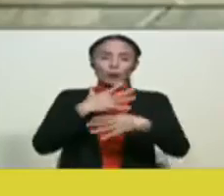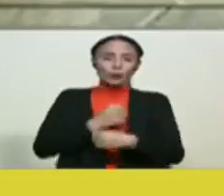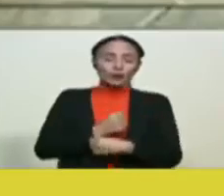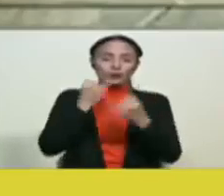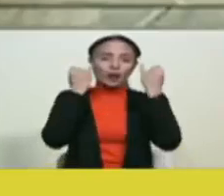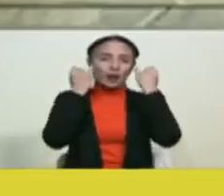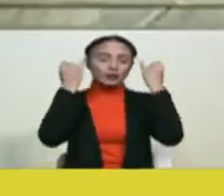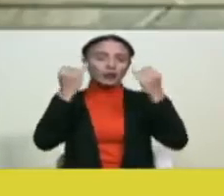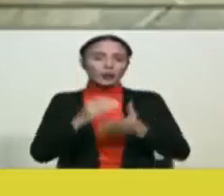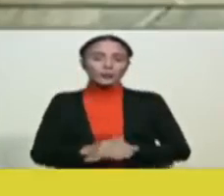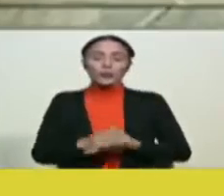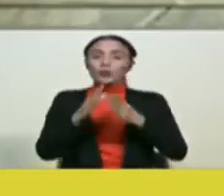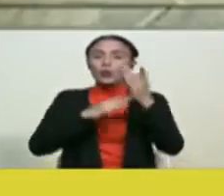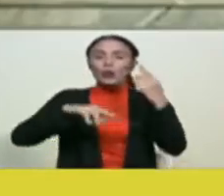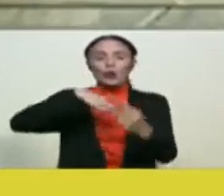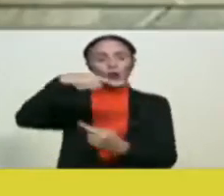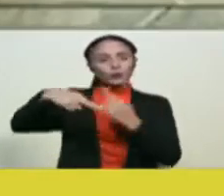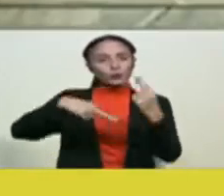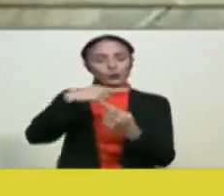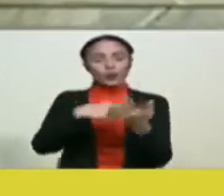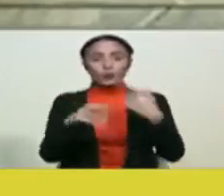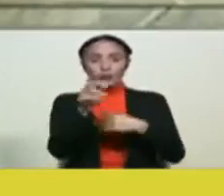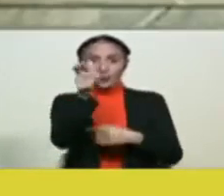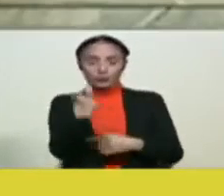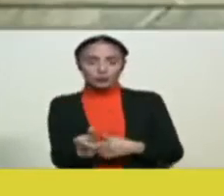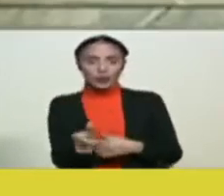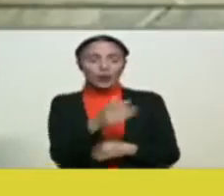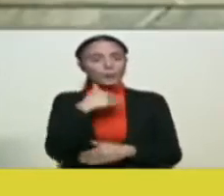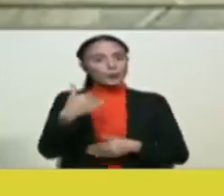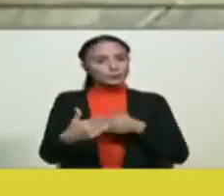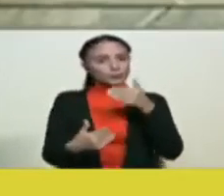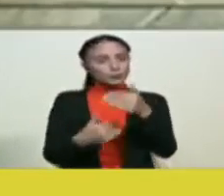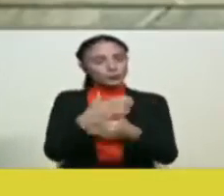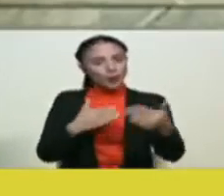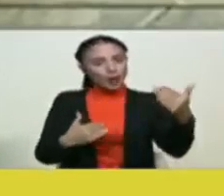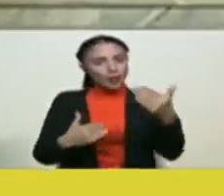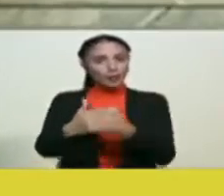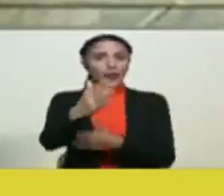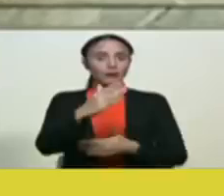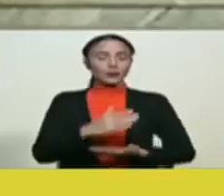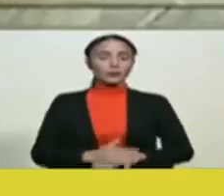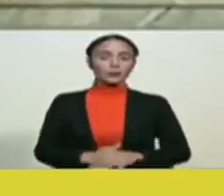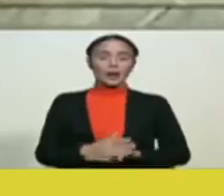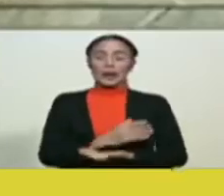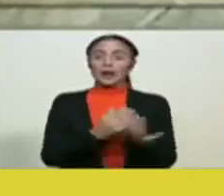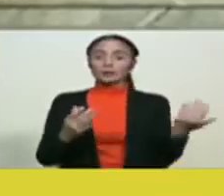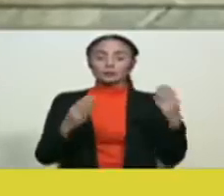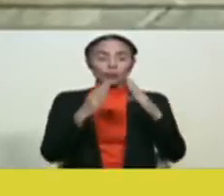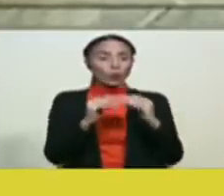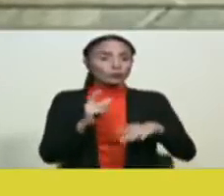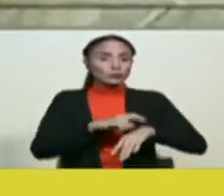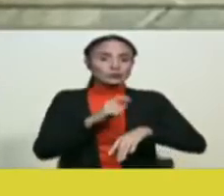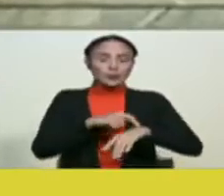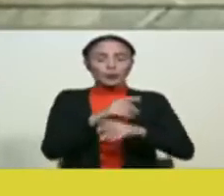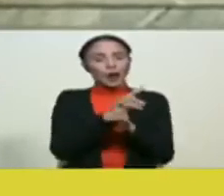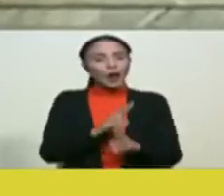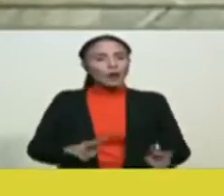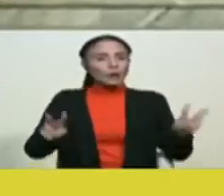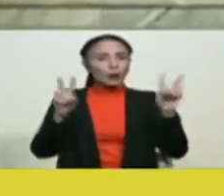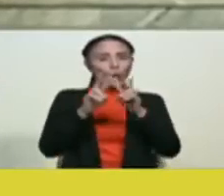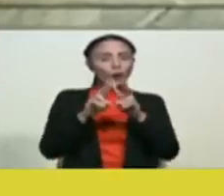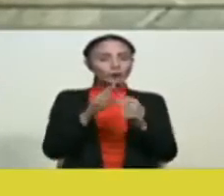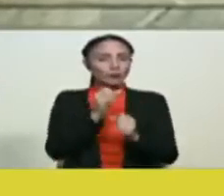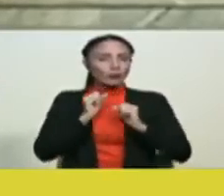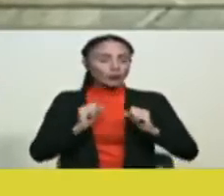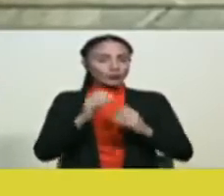sabiduría de los revolucionarios venezolanos para salir adelante quienes sostuvieron en todo momento con valor y con firmeza